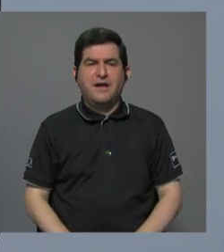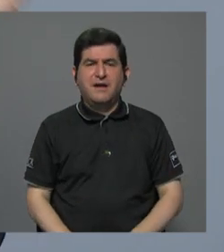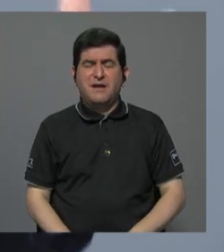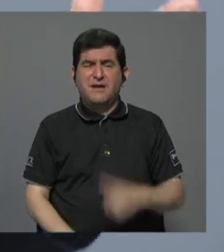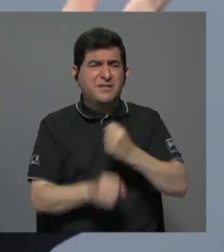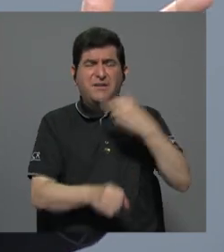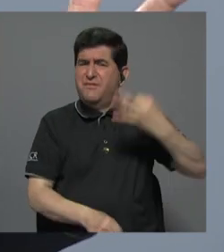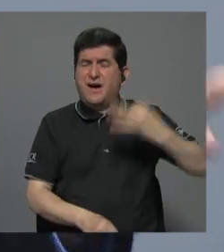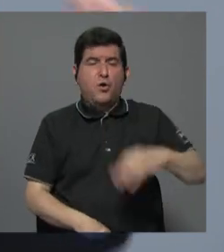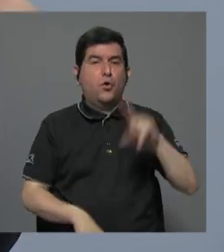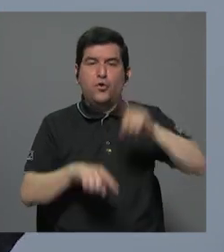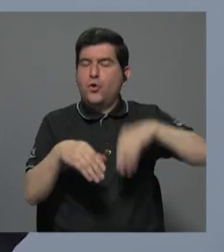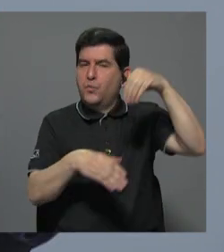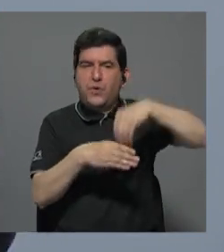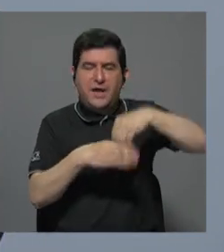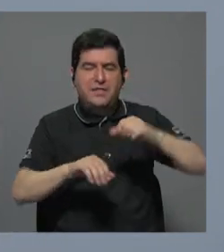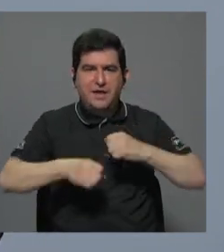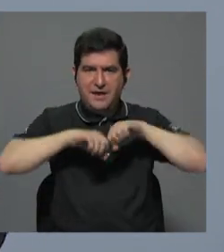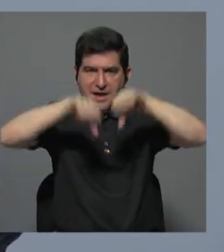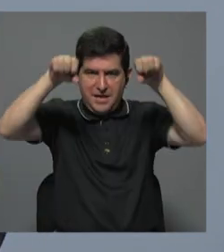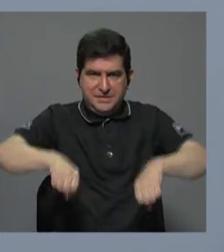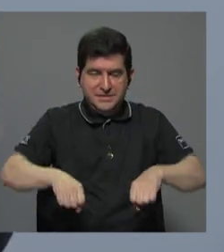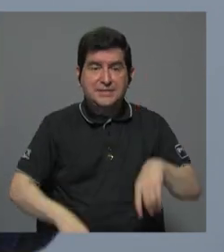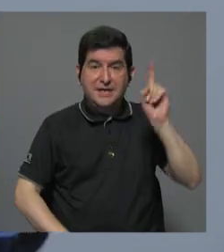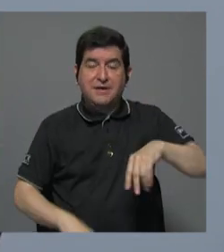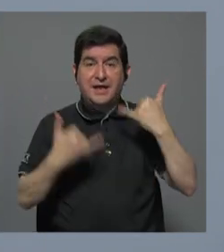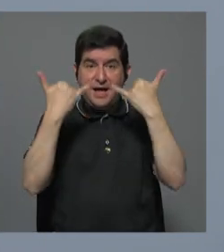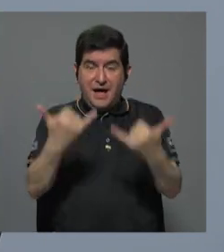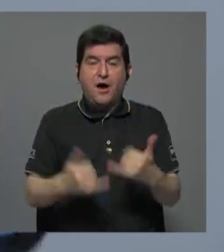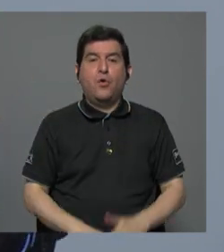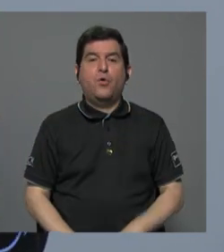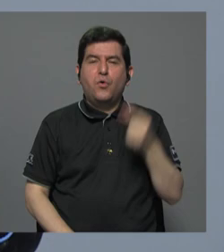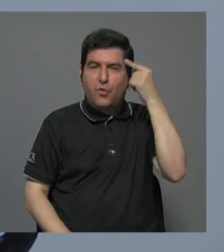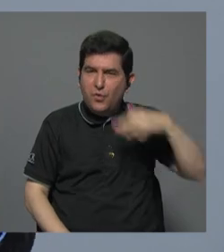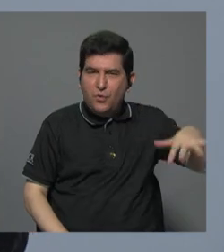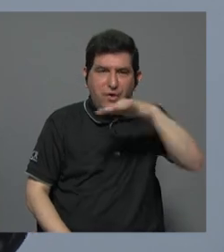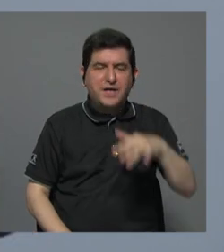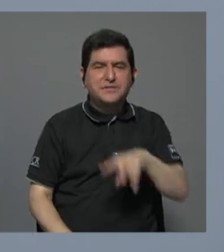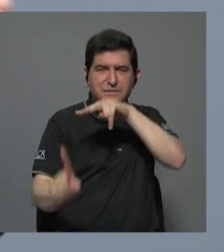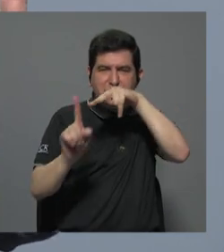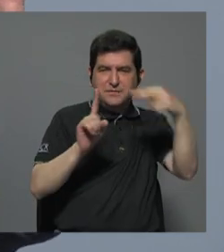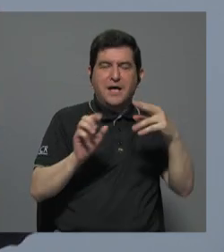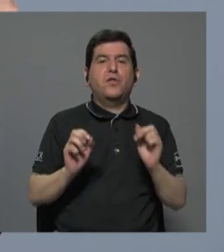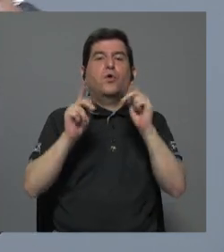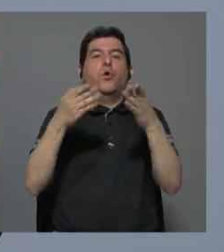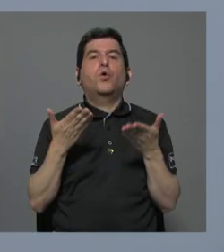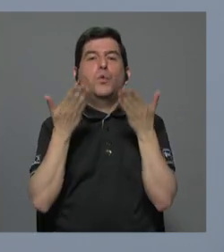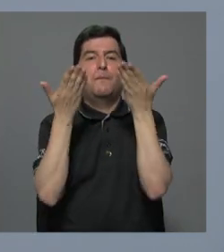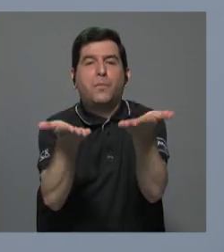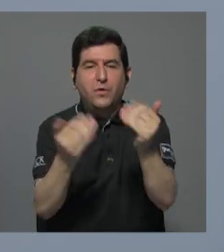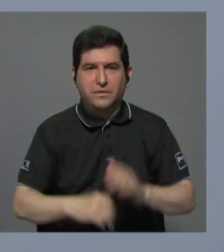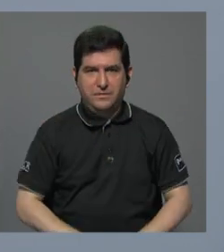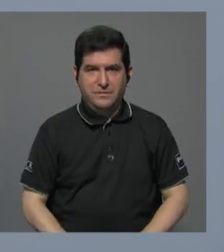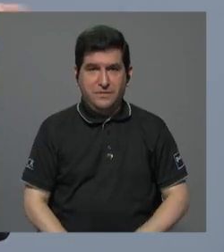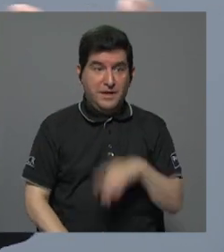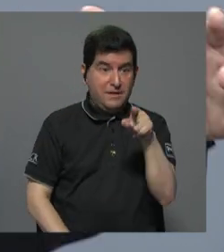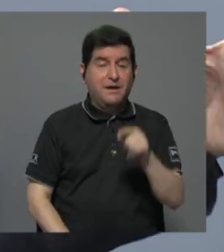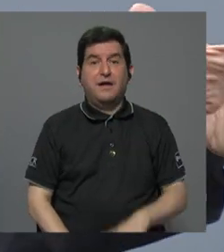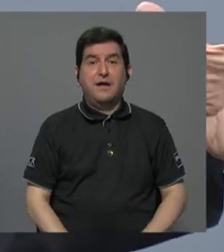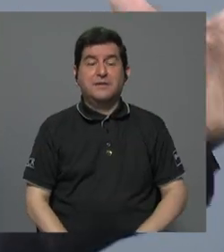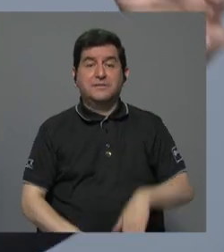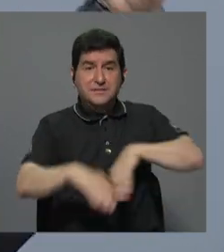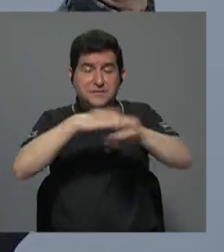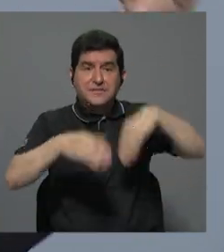no pueden aportar al sistema y hoy necesitamos un estado visionario que realmente abra las puertas para que esa base